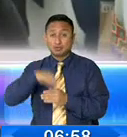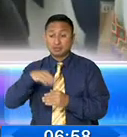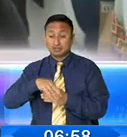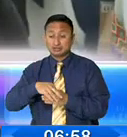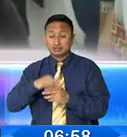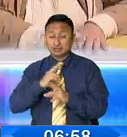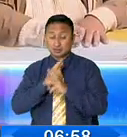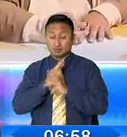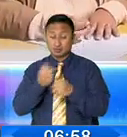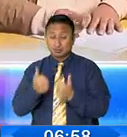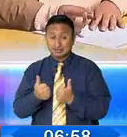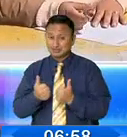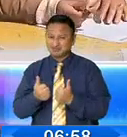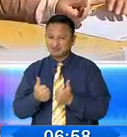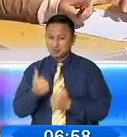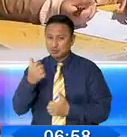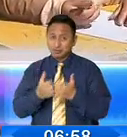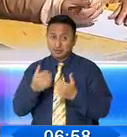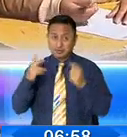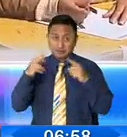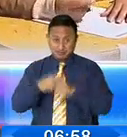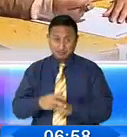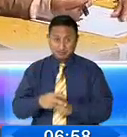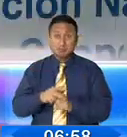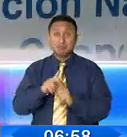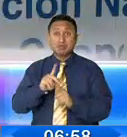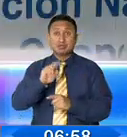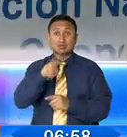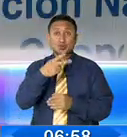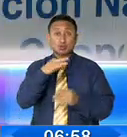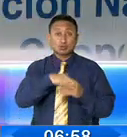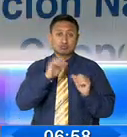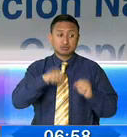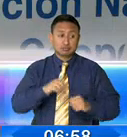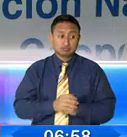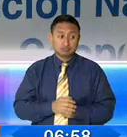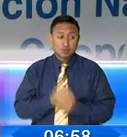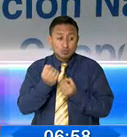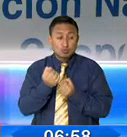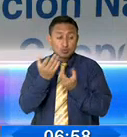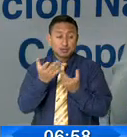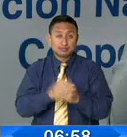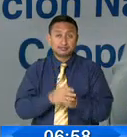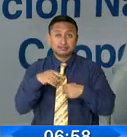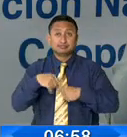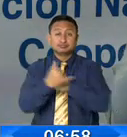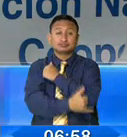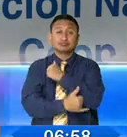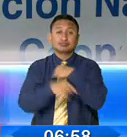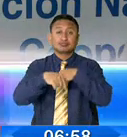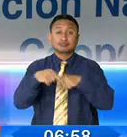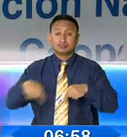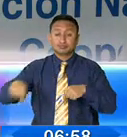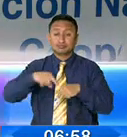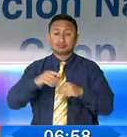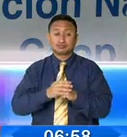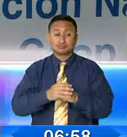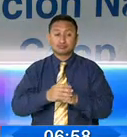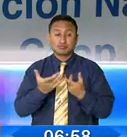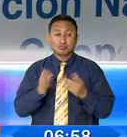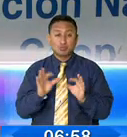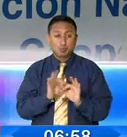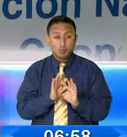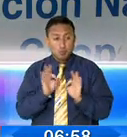resultados esperados, pero en el balotaje sí. Diciéndole al país que el resultado de la pulcritud, la limpieza y